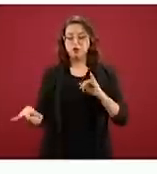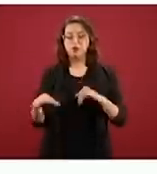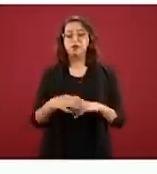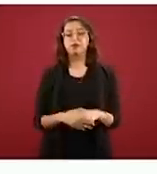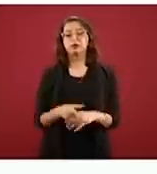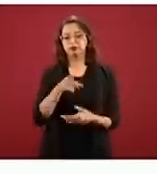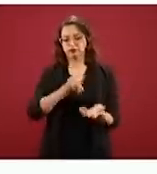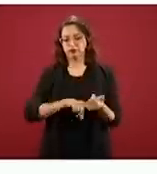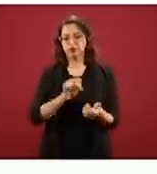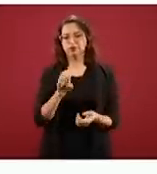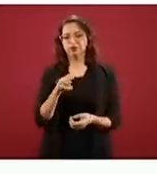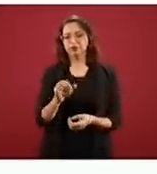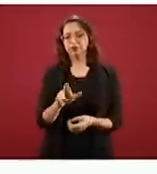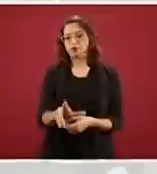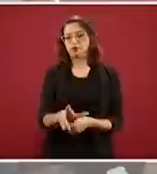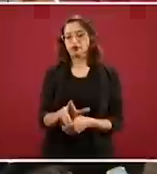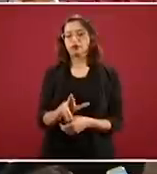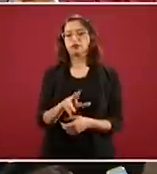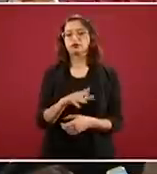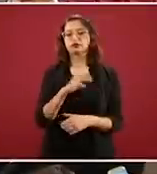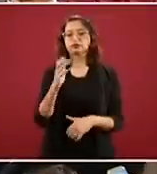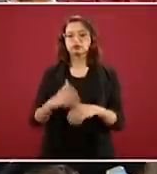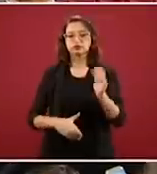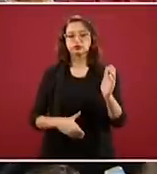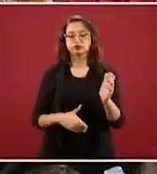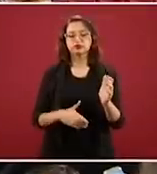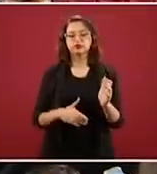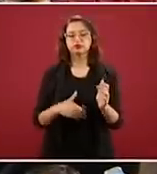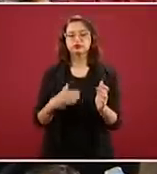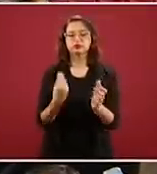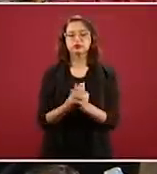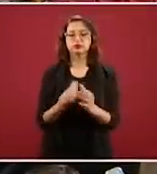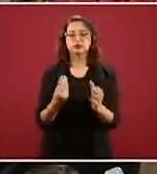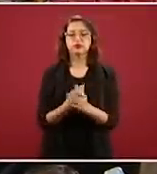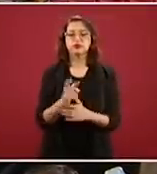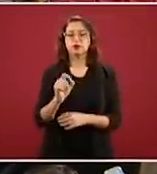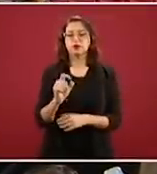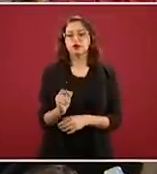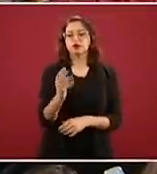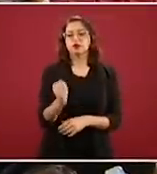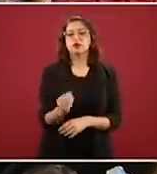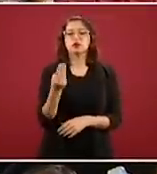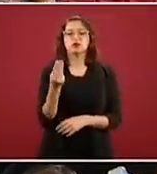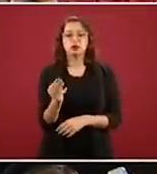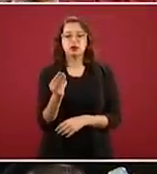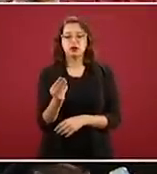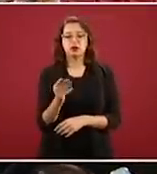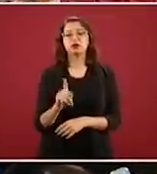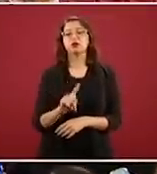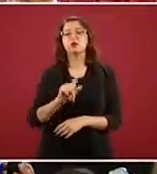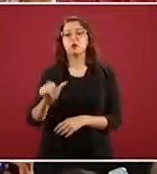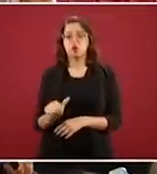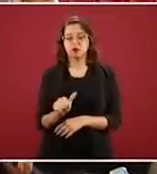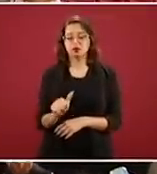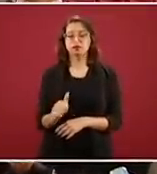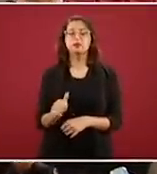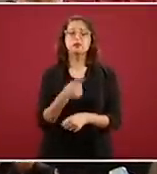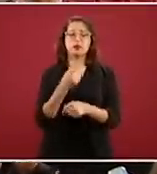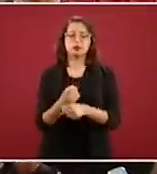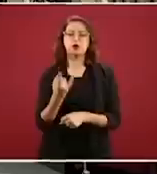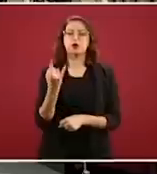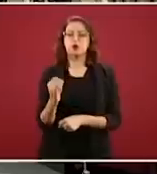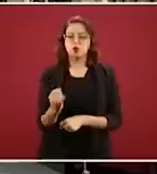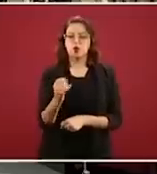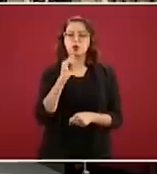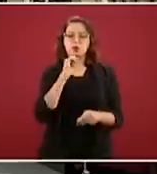la Secretaría de Marina estará terminando su curso de formación el 29 de mayo y será desplegado también el 1 de